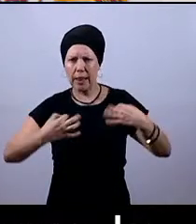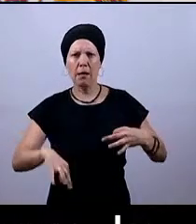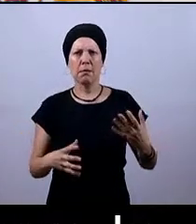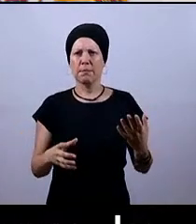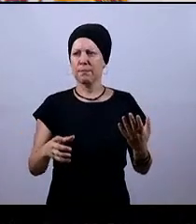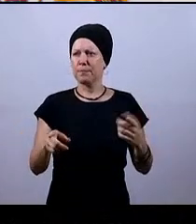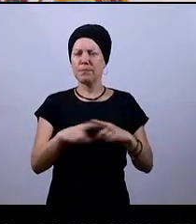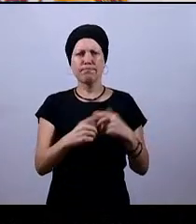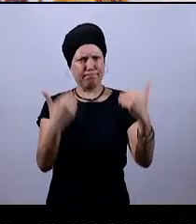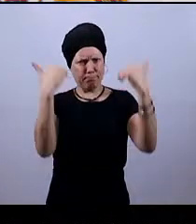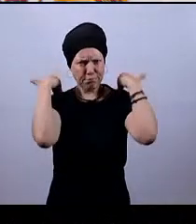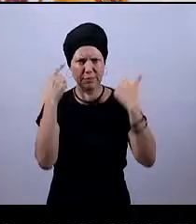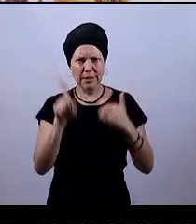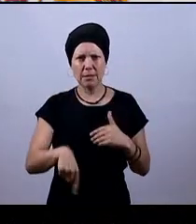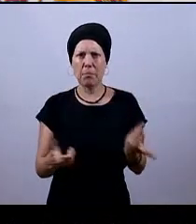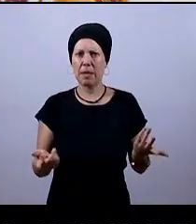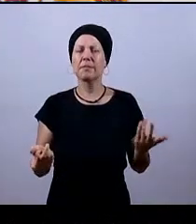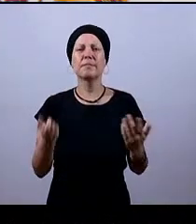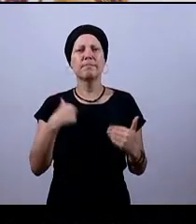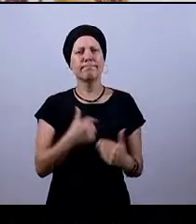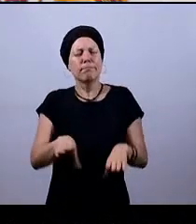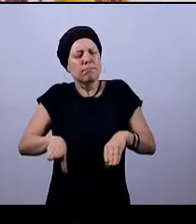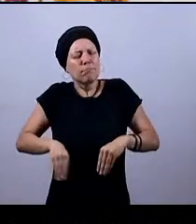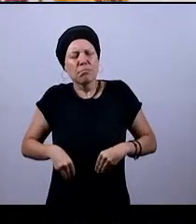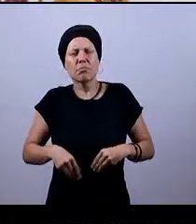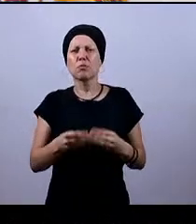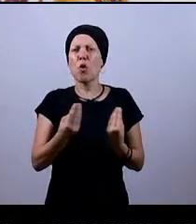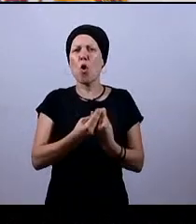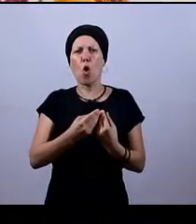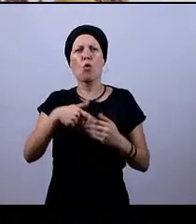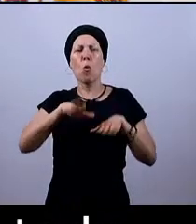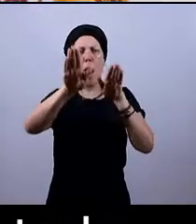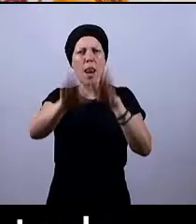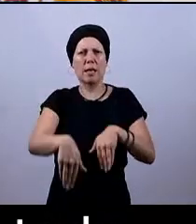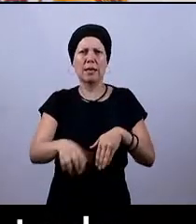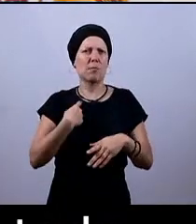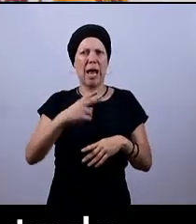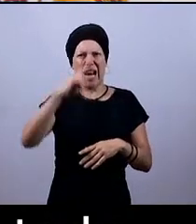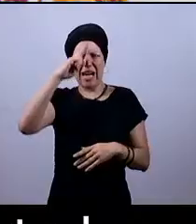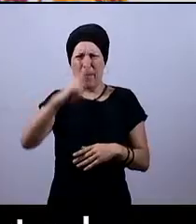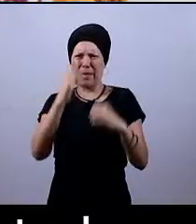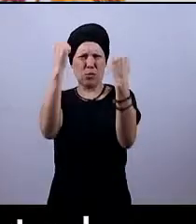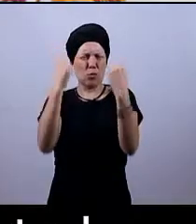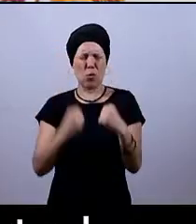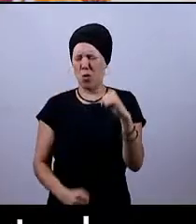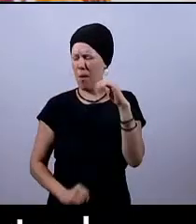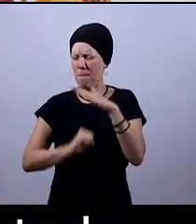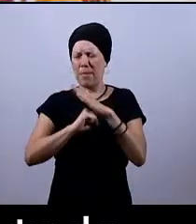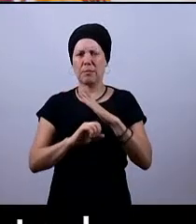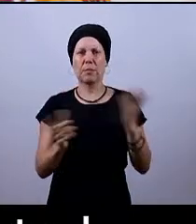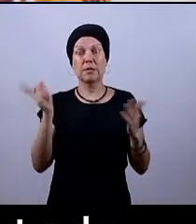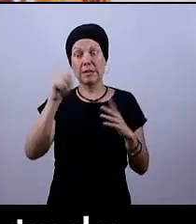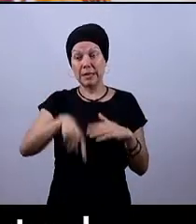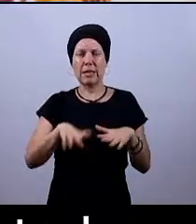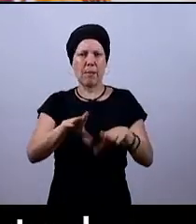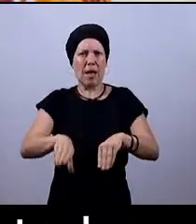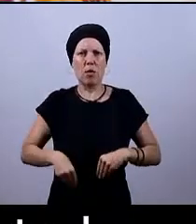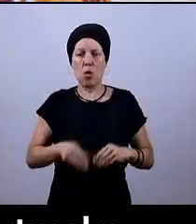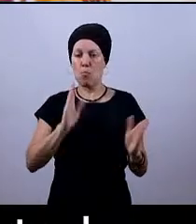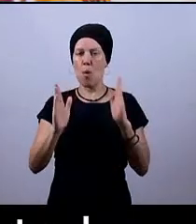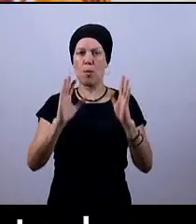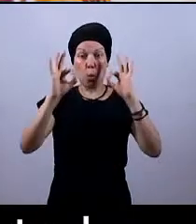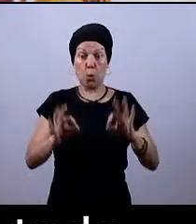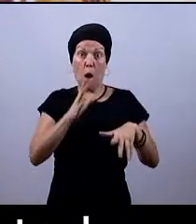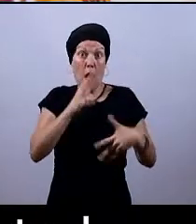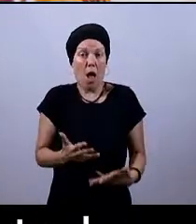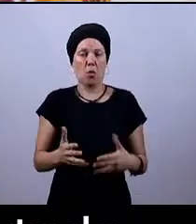con responsabilidad y la asumo sobre todo con lealtad y máximo respeto institucional. Y lo asumo en un momento como el